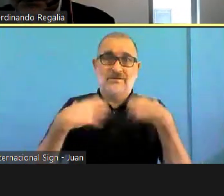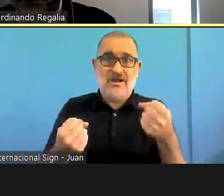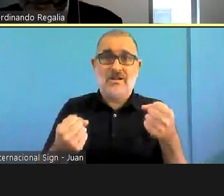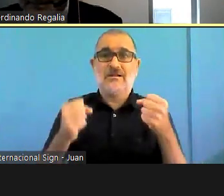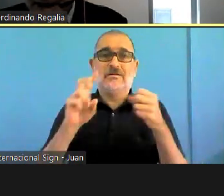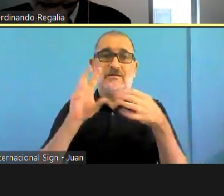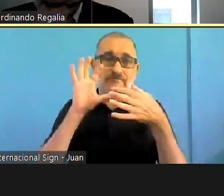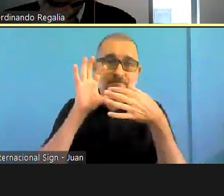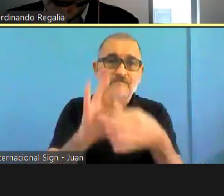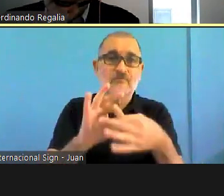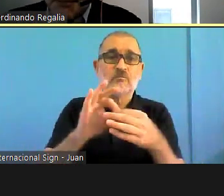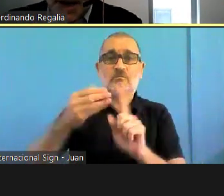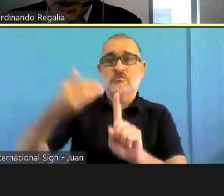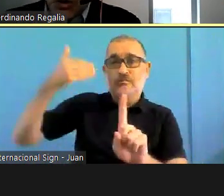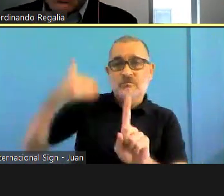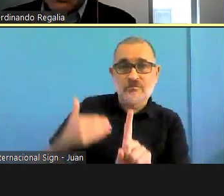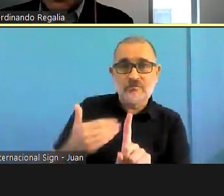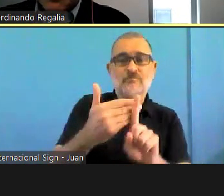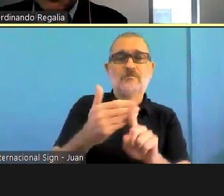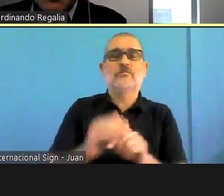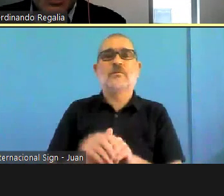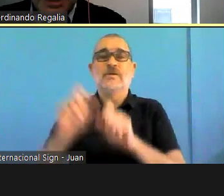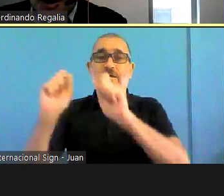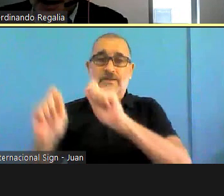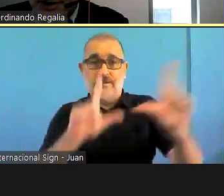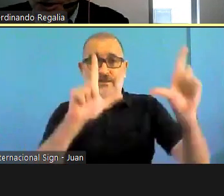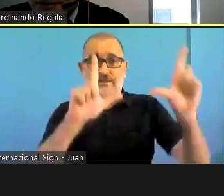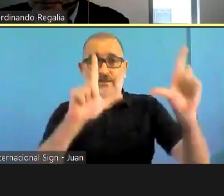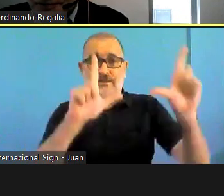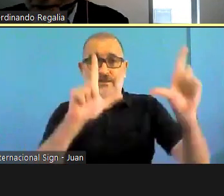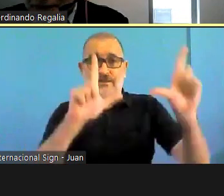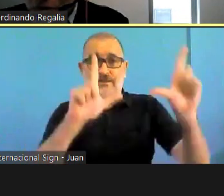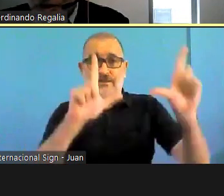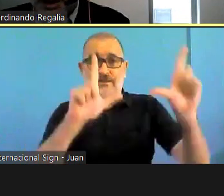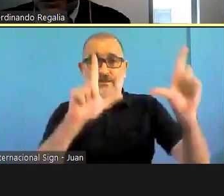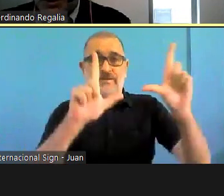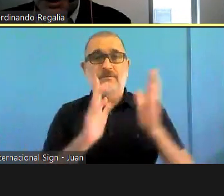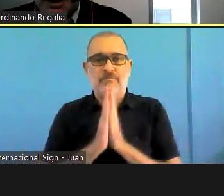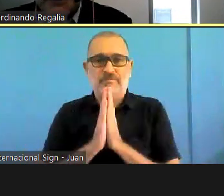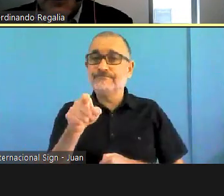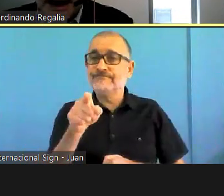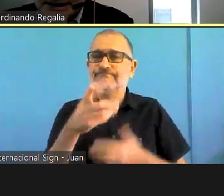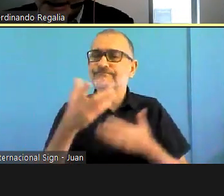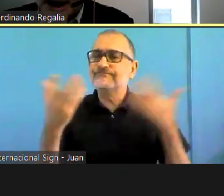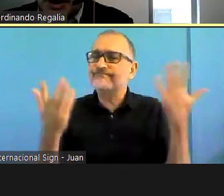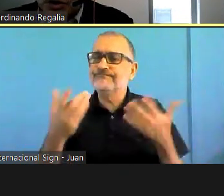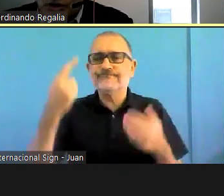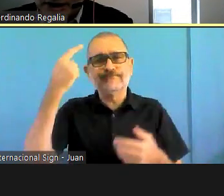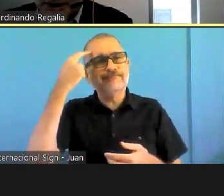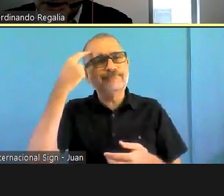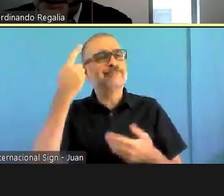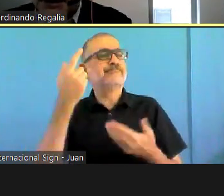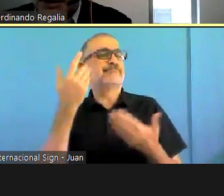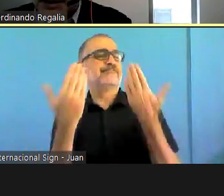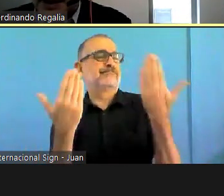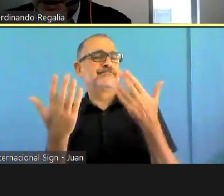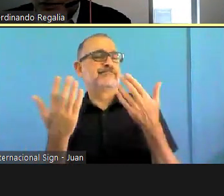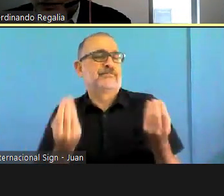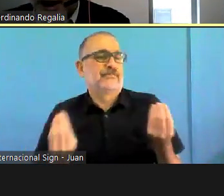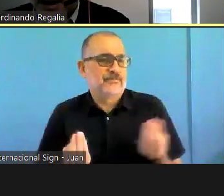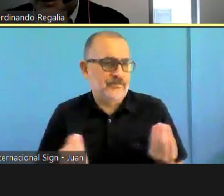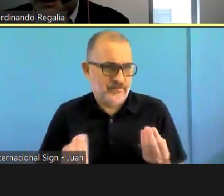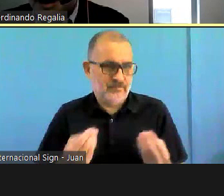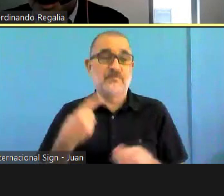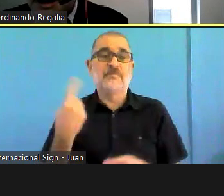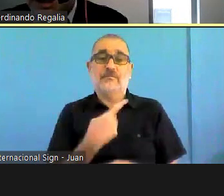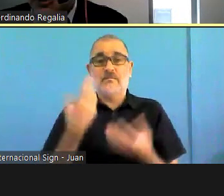¿Cómo sería esto? En muchas formas, la línea de acción para el futuro, de la que hablamos en la